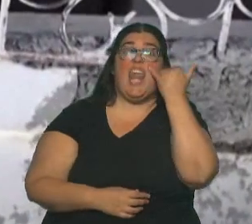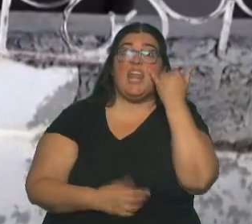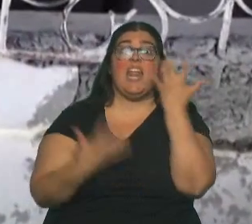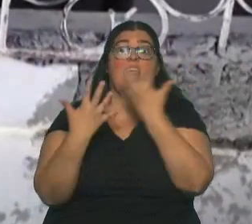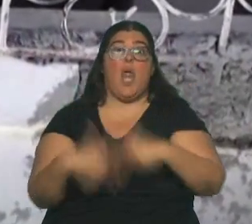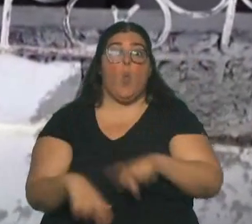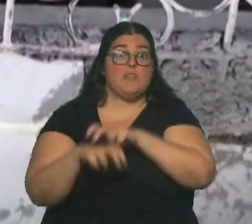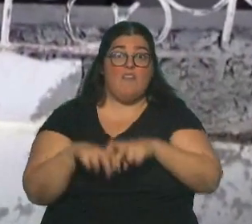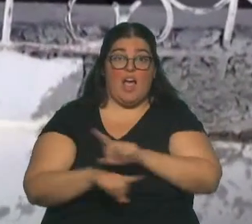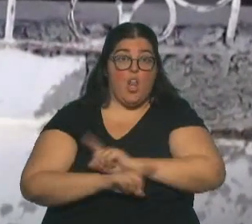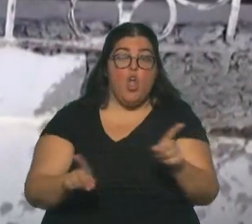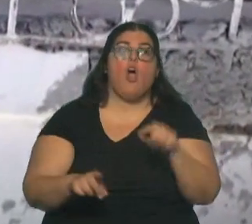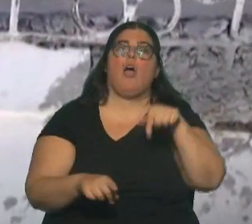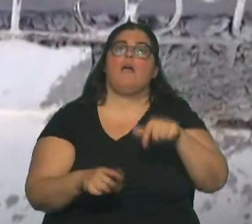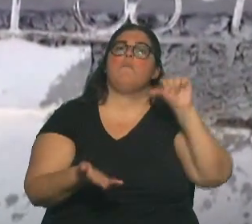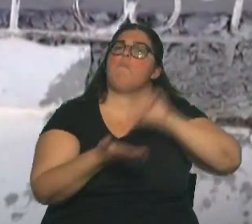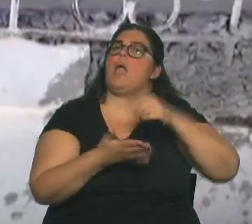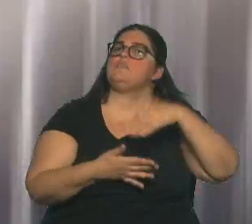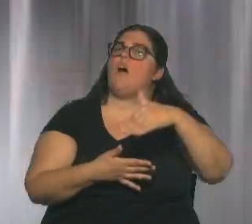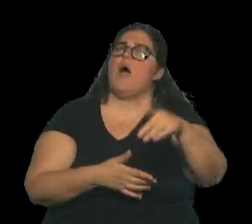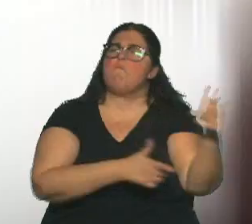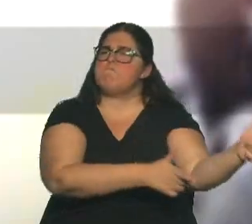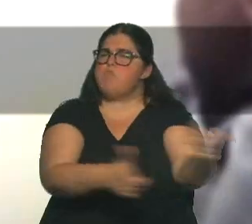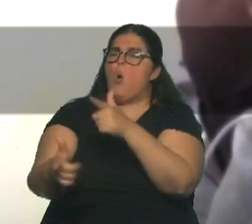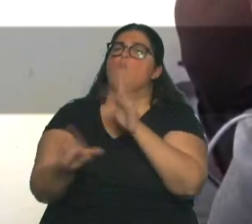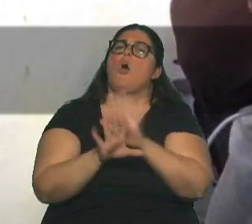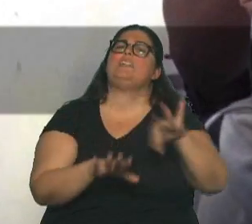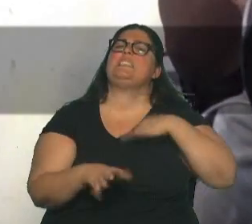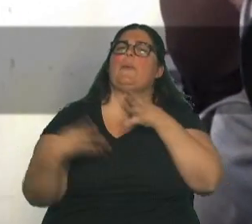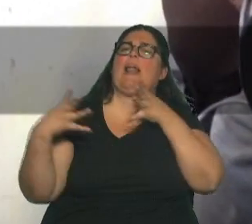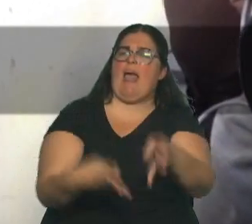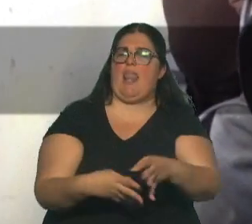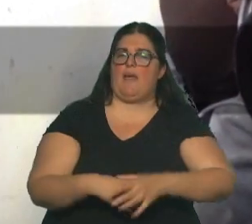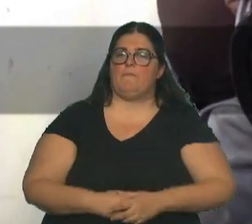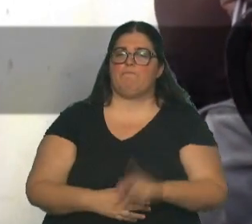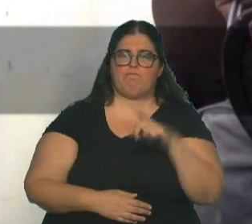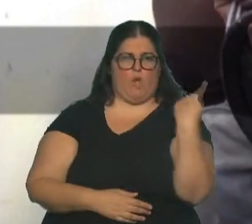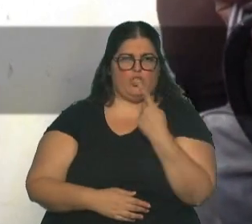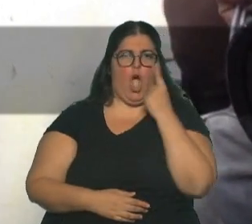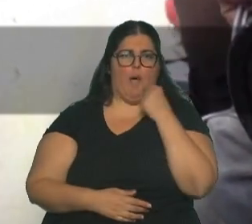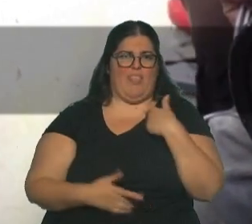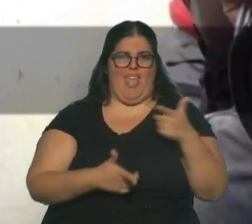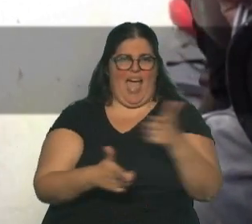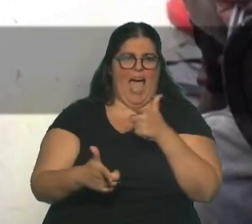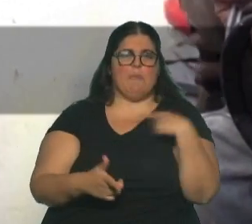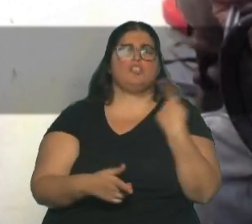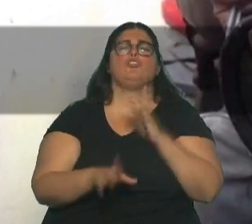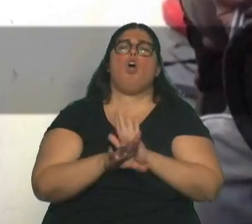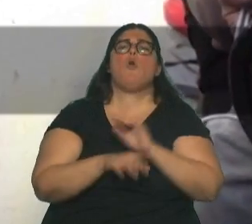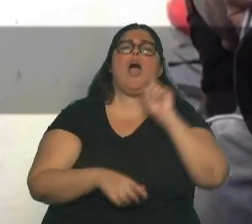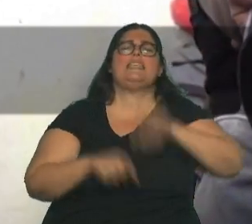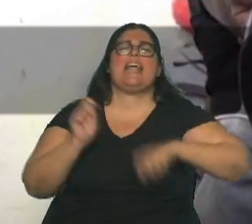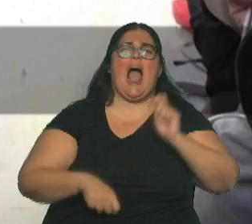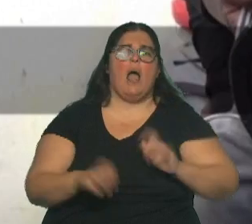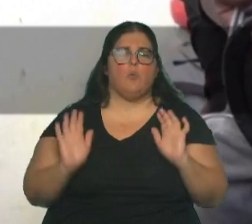el país se encamina a un genocidio y una guerra civil. Aujourd'hui, nous-mêmes, les gars, nous sommes esclaves des champs. Nous avons besoin de liberté. Ça prend pile de